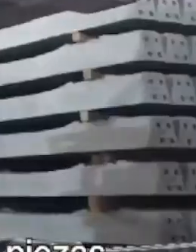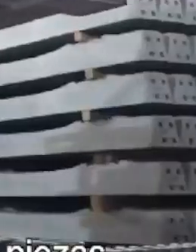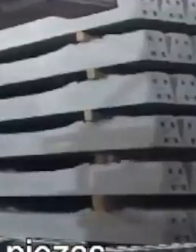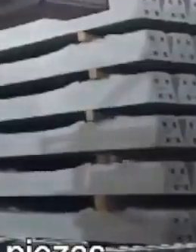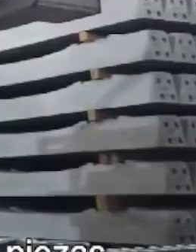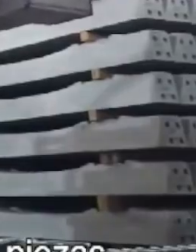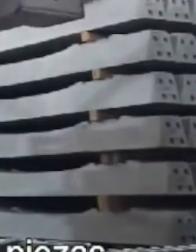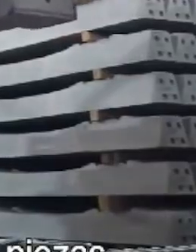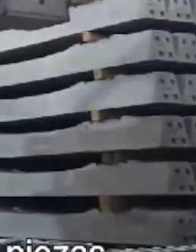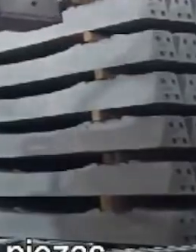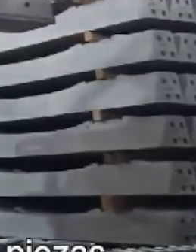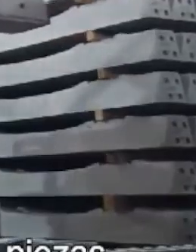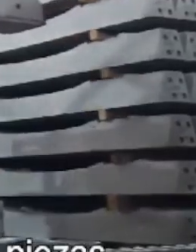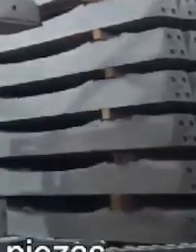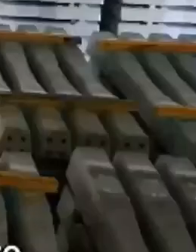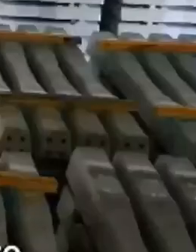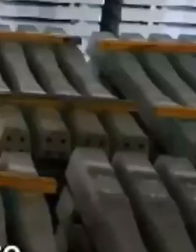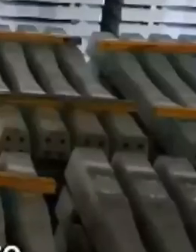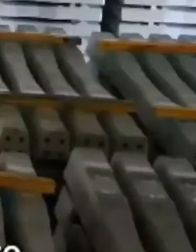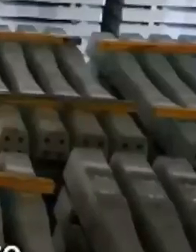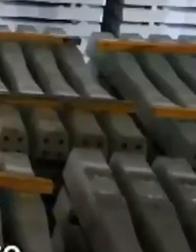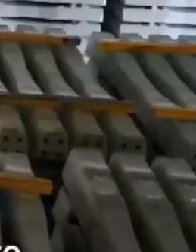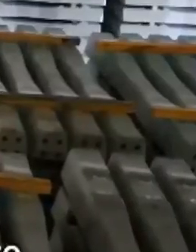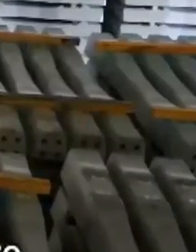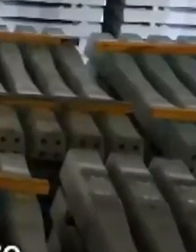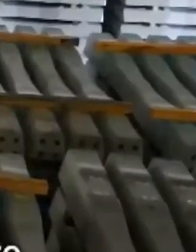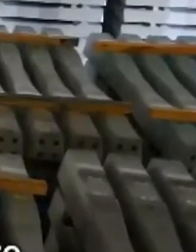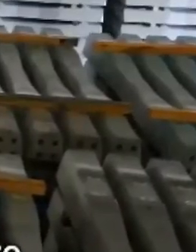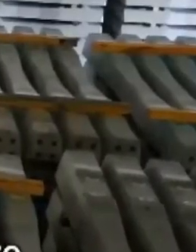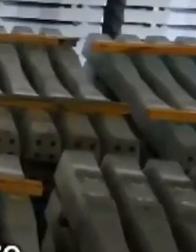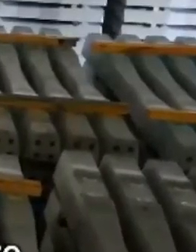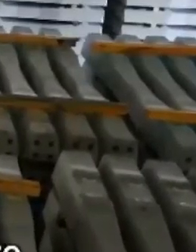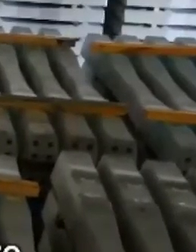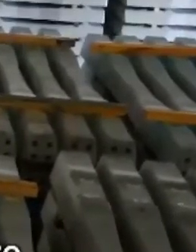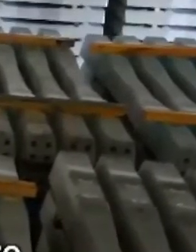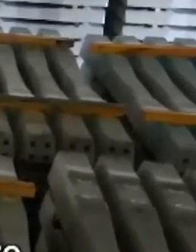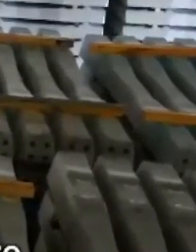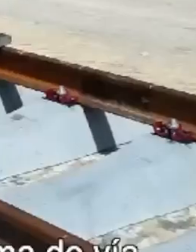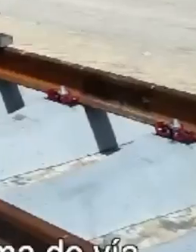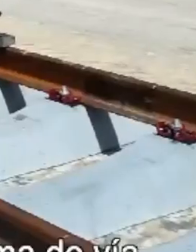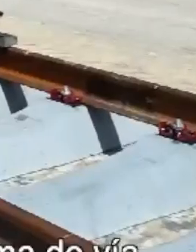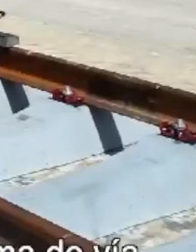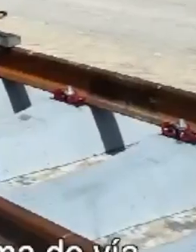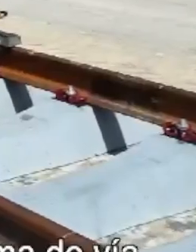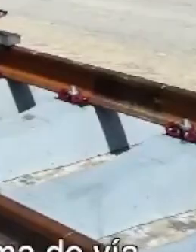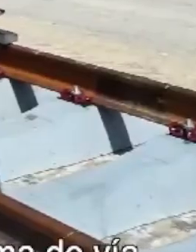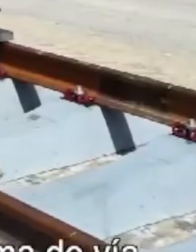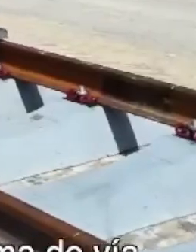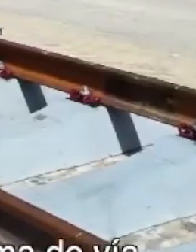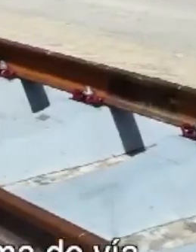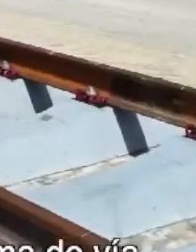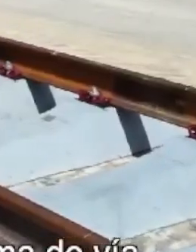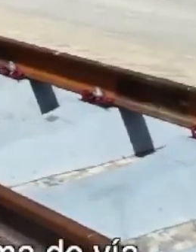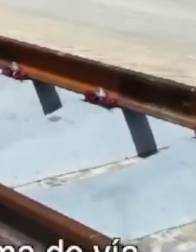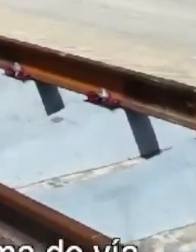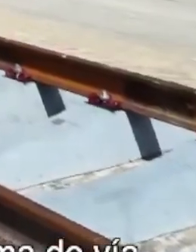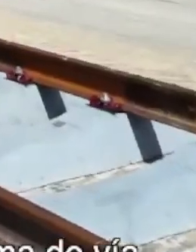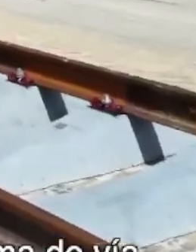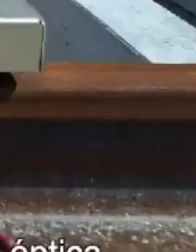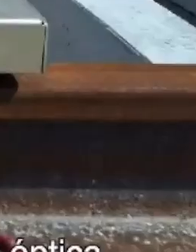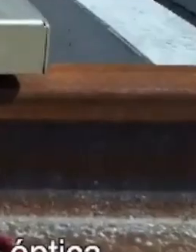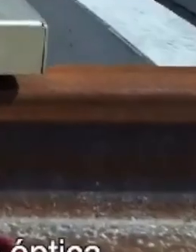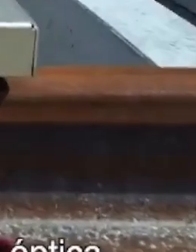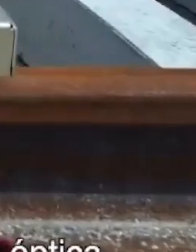más de 340.000 piezas que son distribuidas a lo largo del trazo. También sigue la conformación de la plataforma de